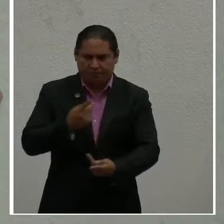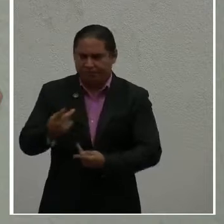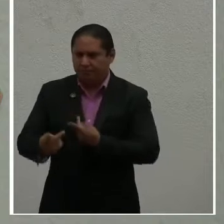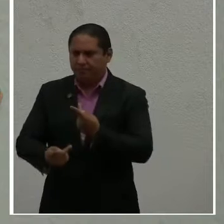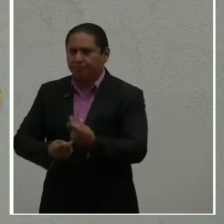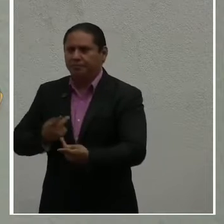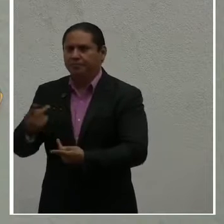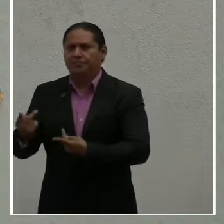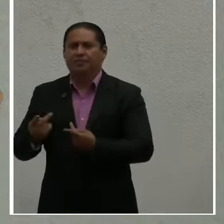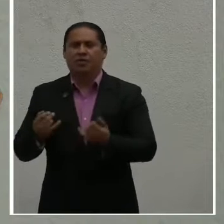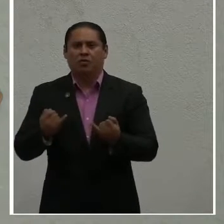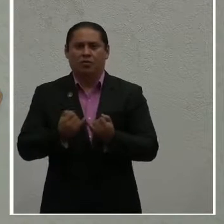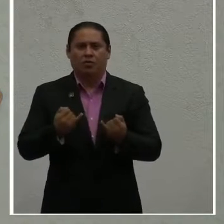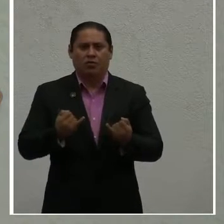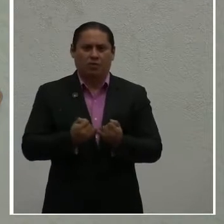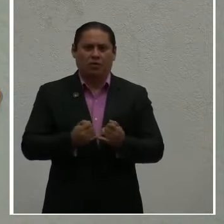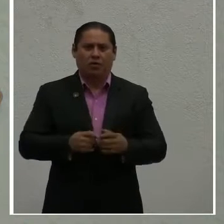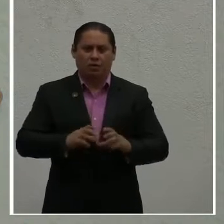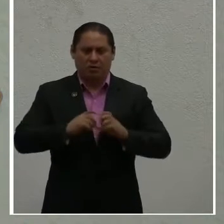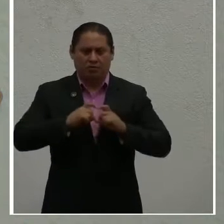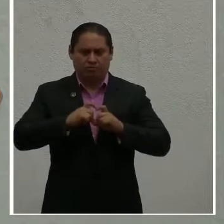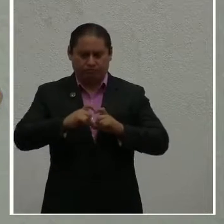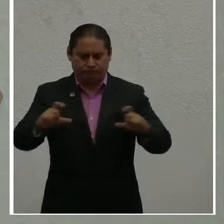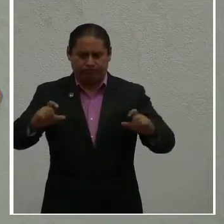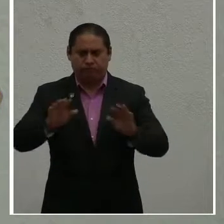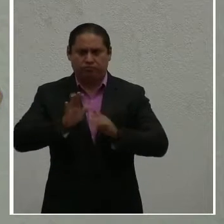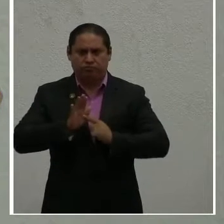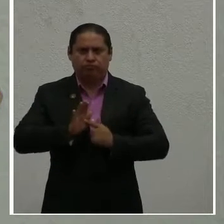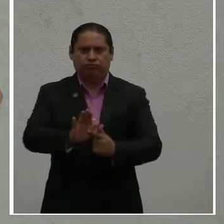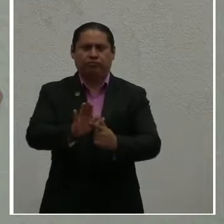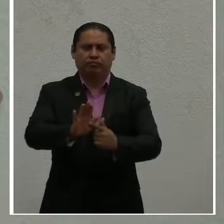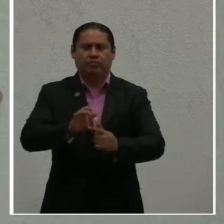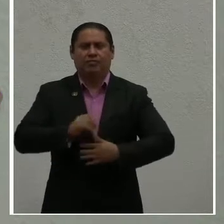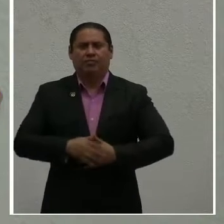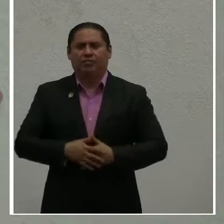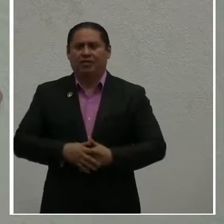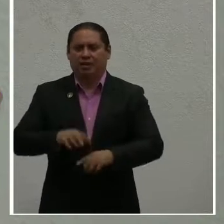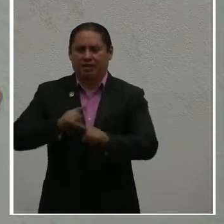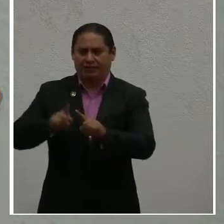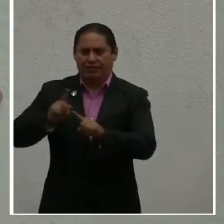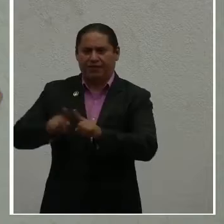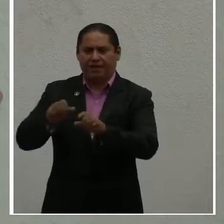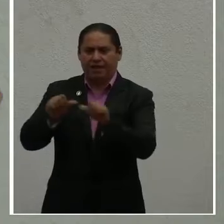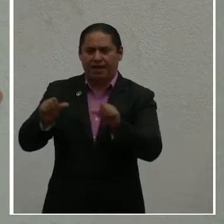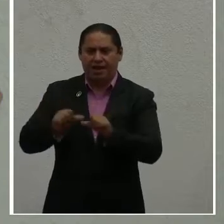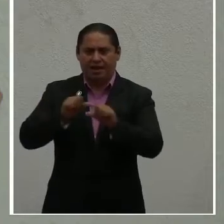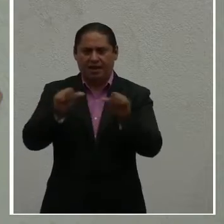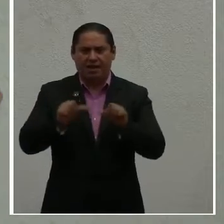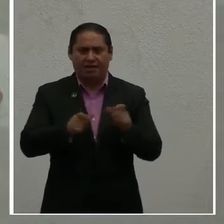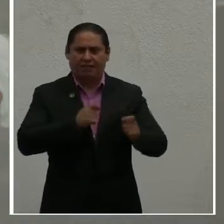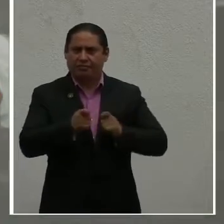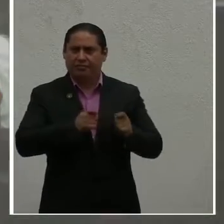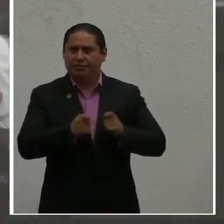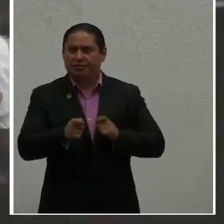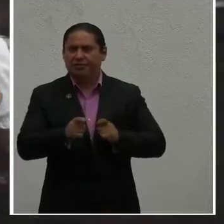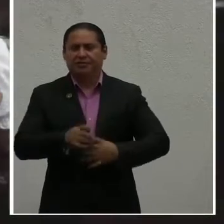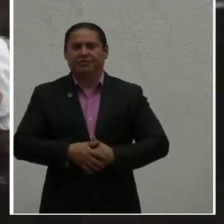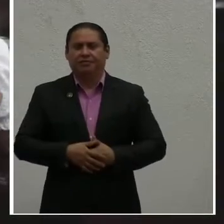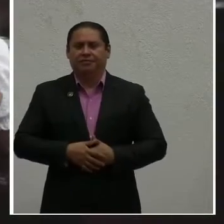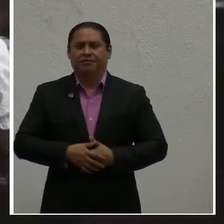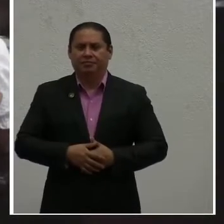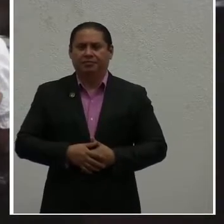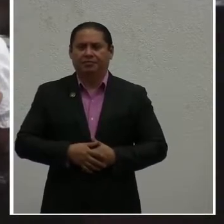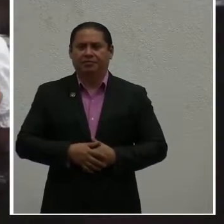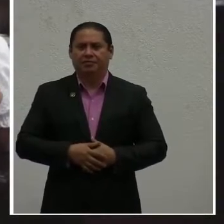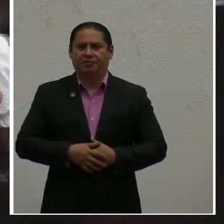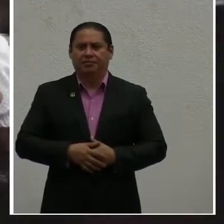los resultados con cifras obtenidas en las diferentes áreas de administración públicas durante el